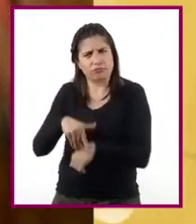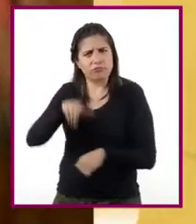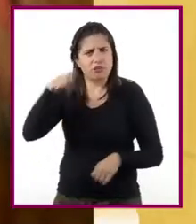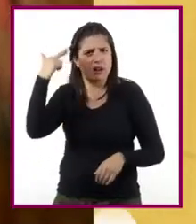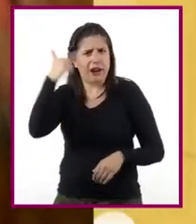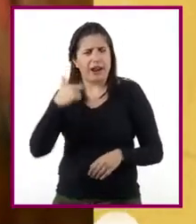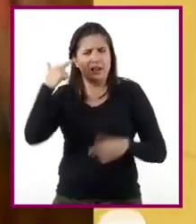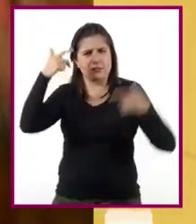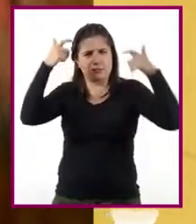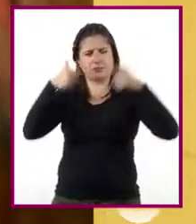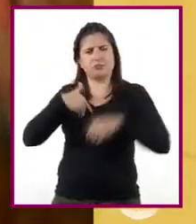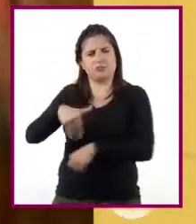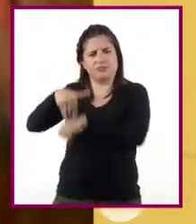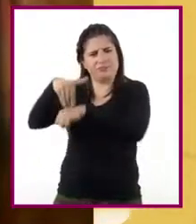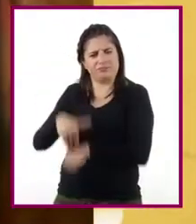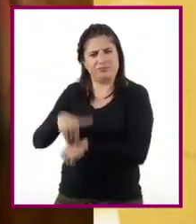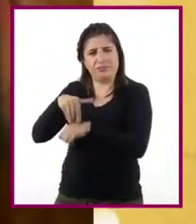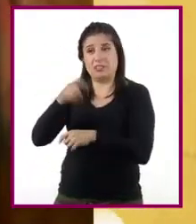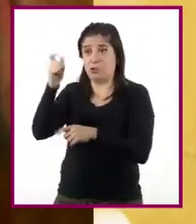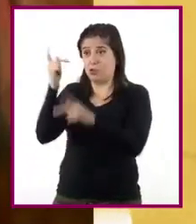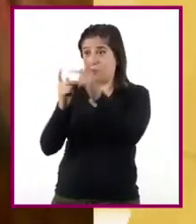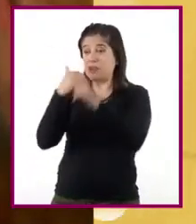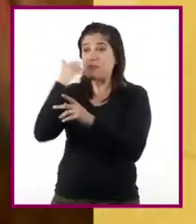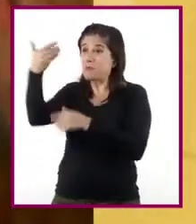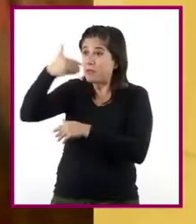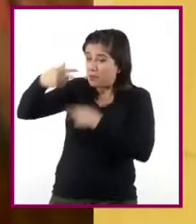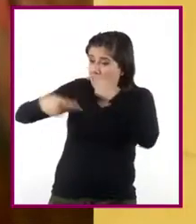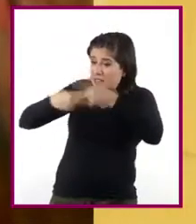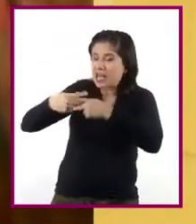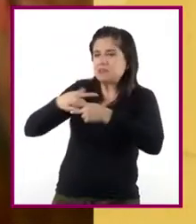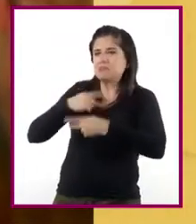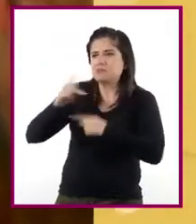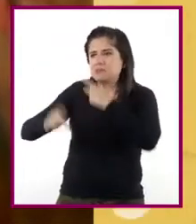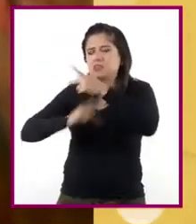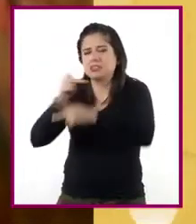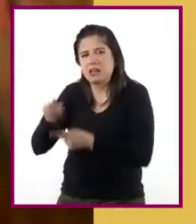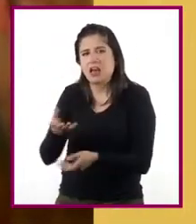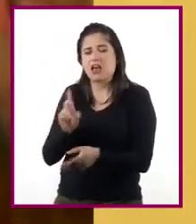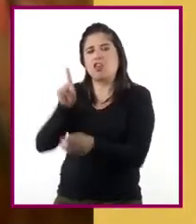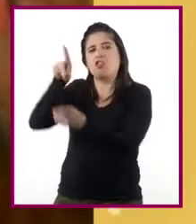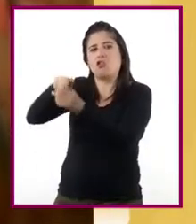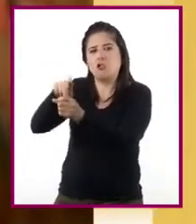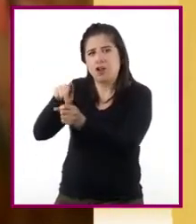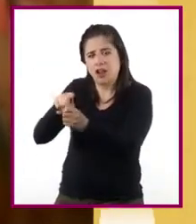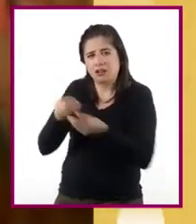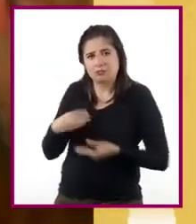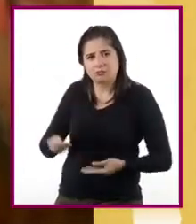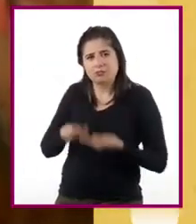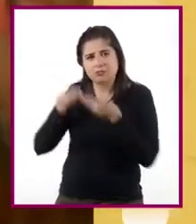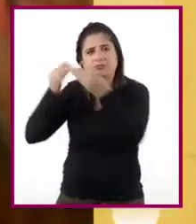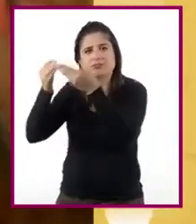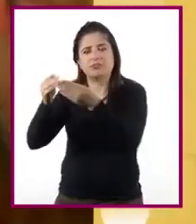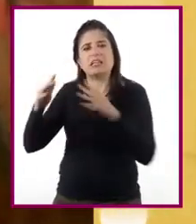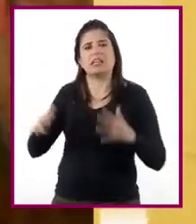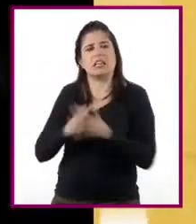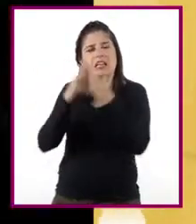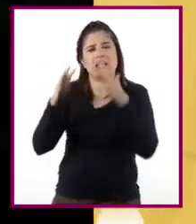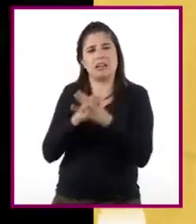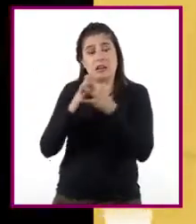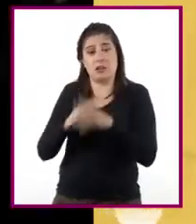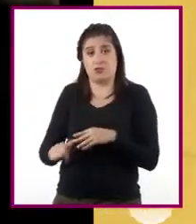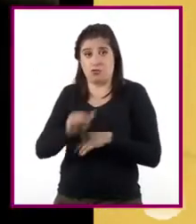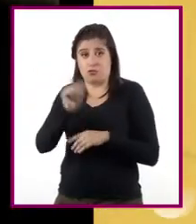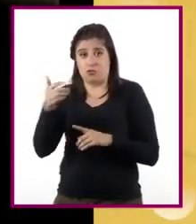española, prestando cada vez que ésta necesitaba, donando recursos para que financiara la metrópoli y sus guerras. Por